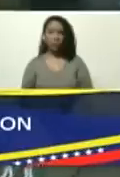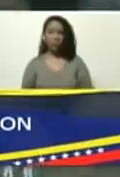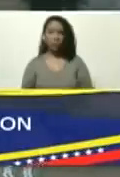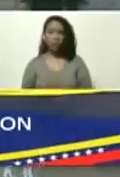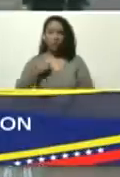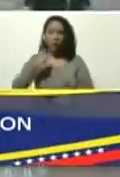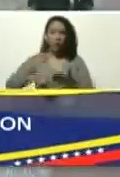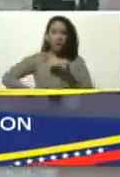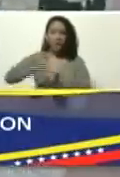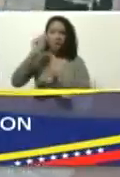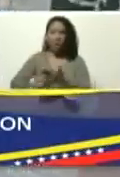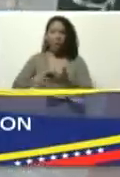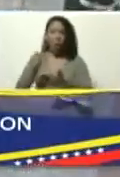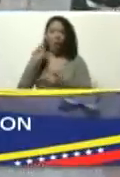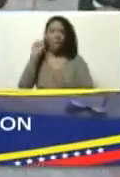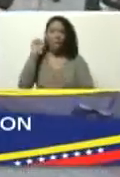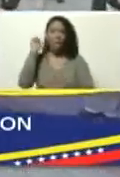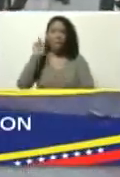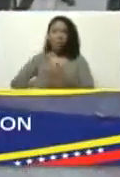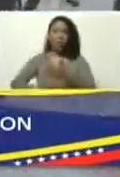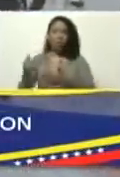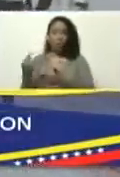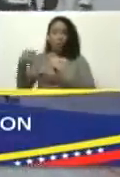firmado el punto de cuenta.